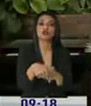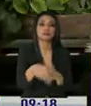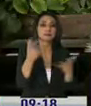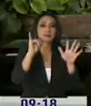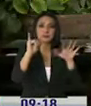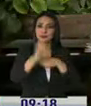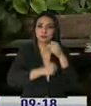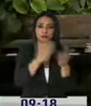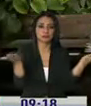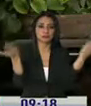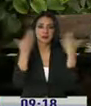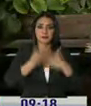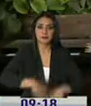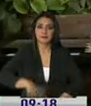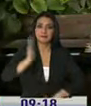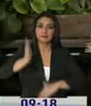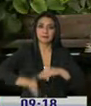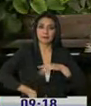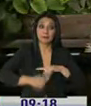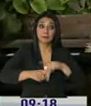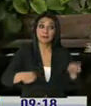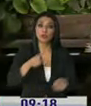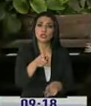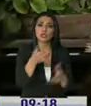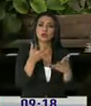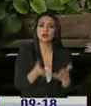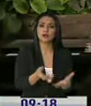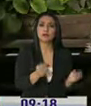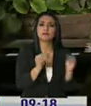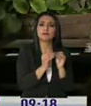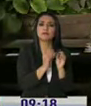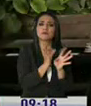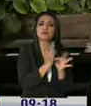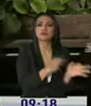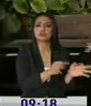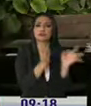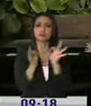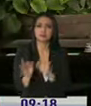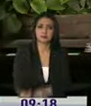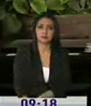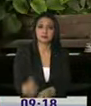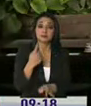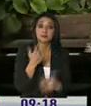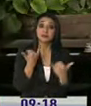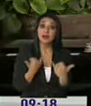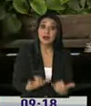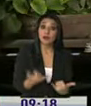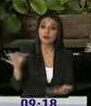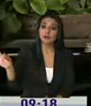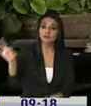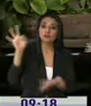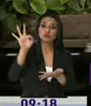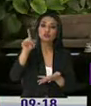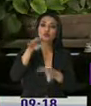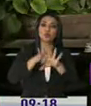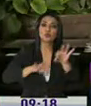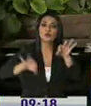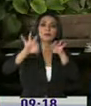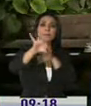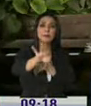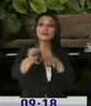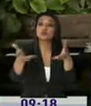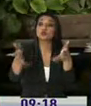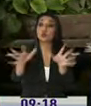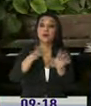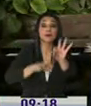embargo, ellos pretenden prorrogarse en funciones, aduciendo que no están designados sus